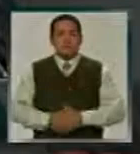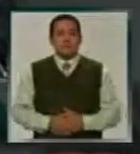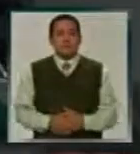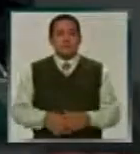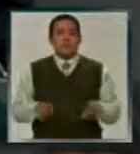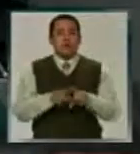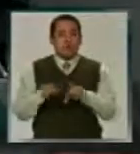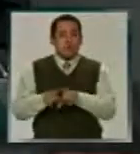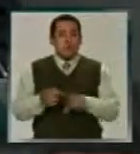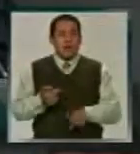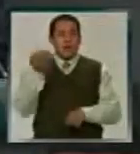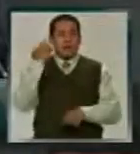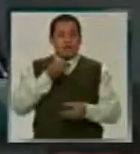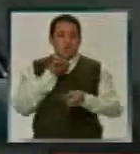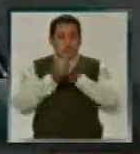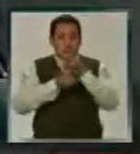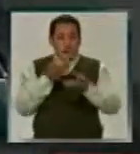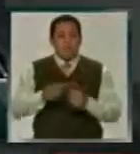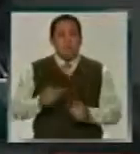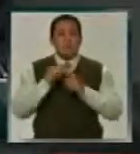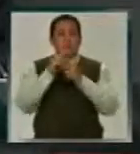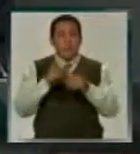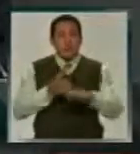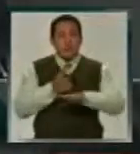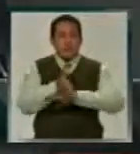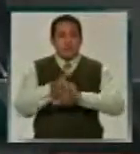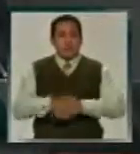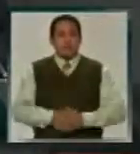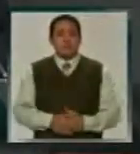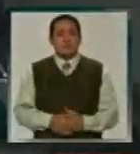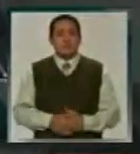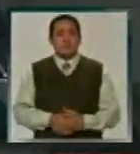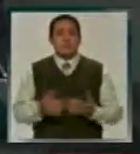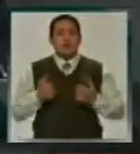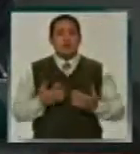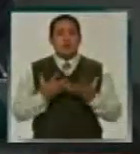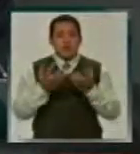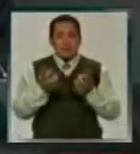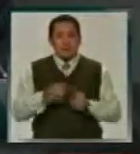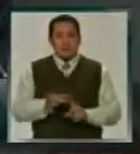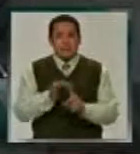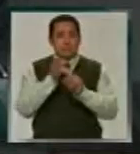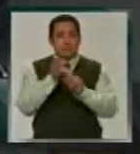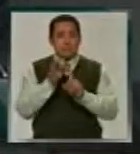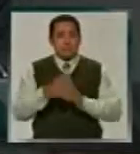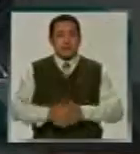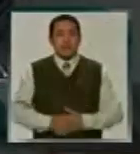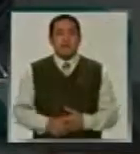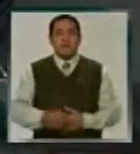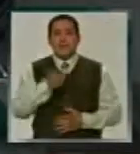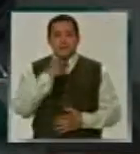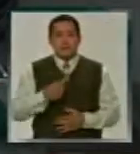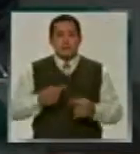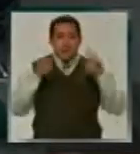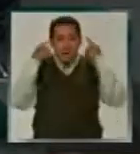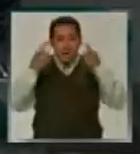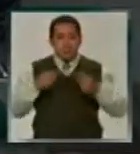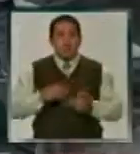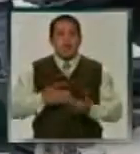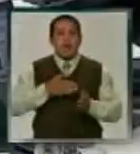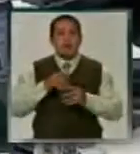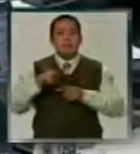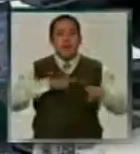les dije al momento que di las palabras introductorias, el objetivo principal es disponibilidad de